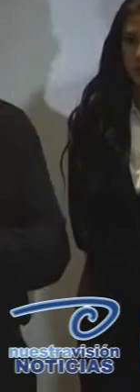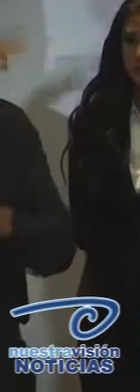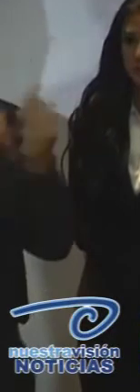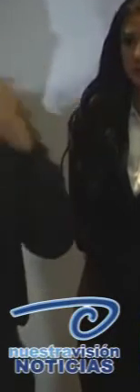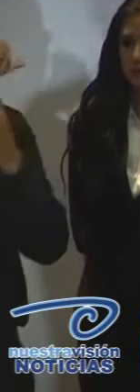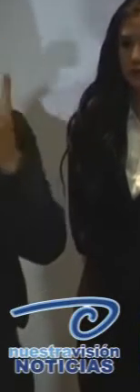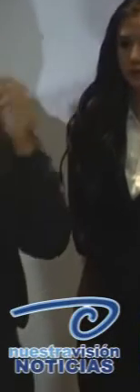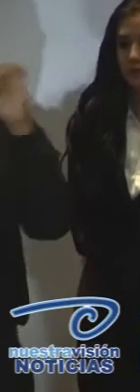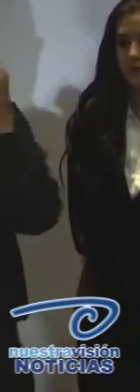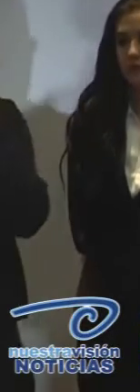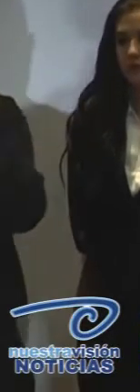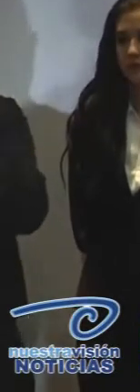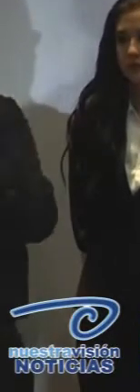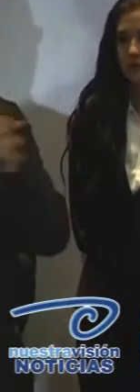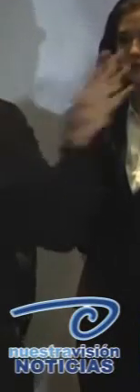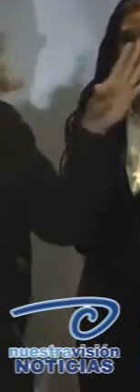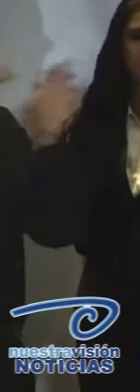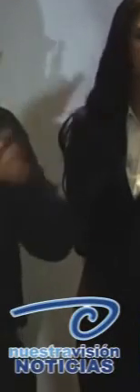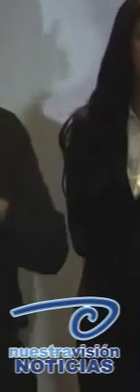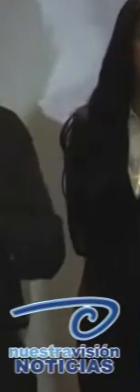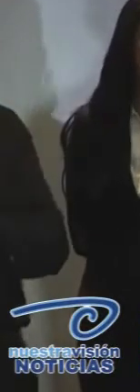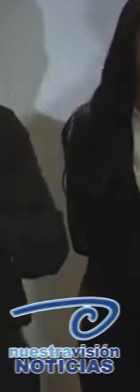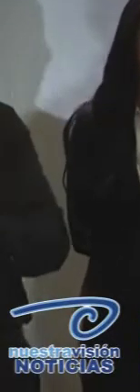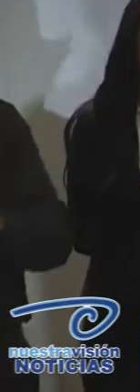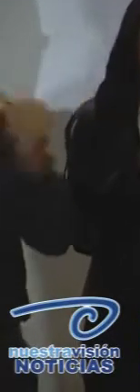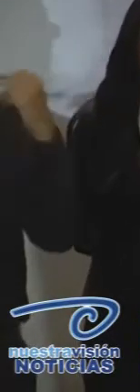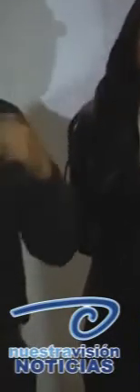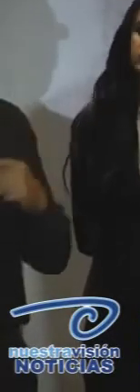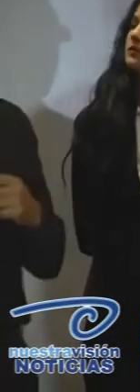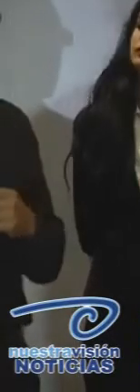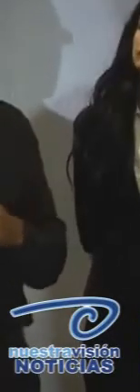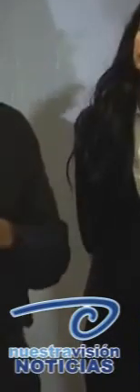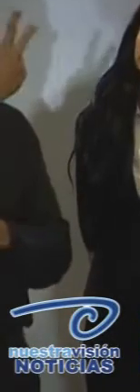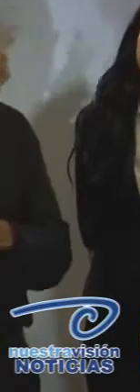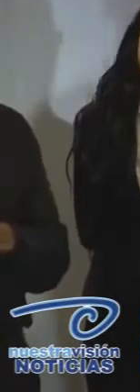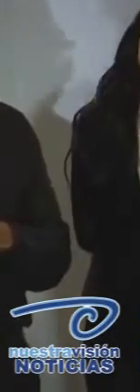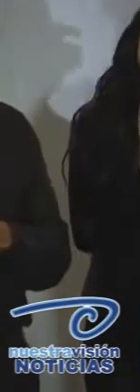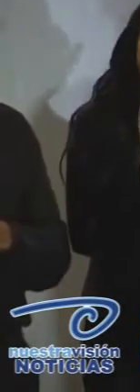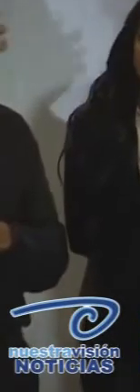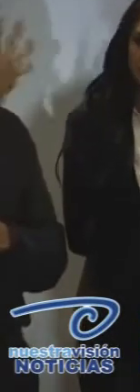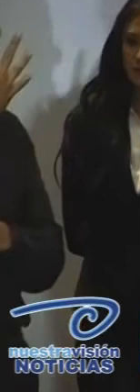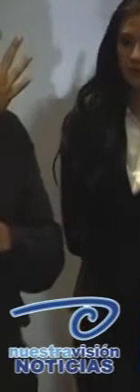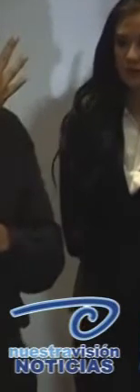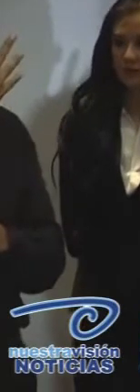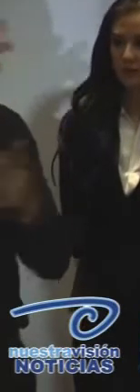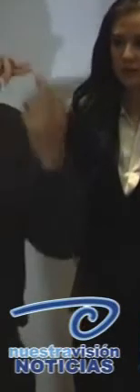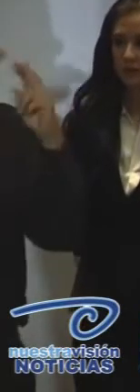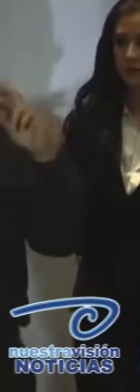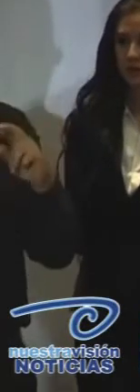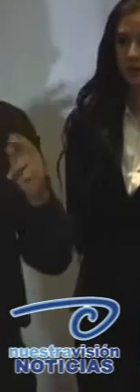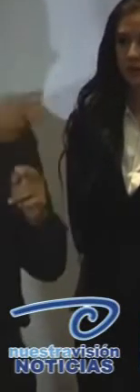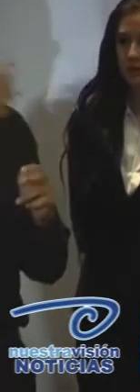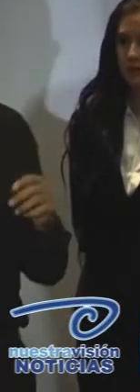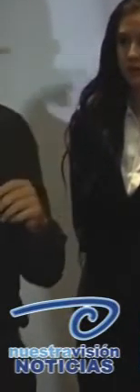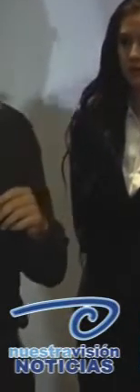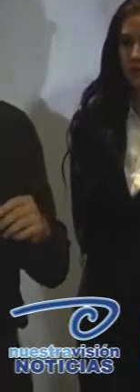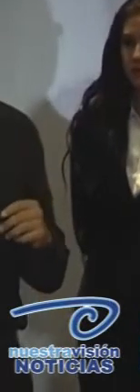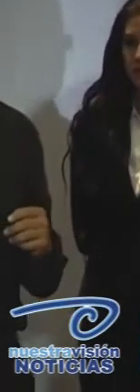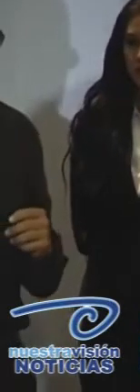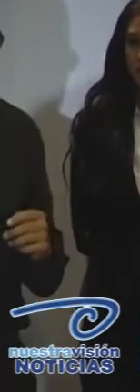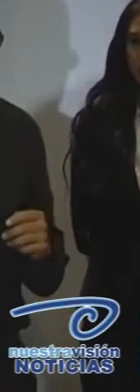órganos autónomos 779 y los partidos políticos 265. En relación a los